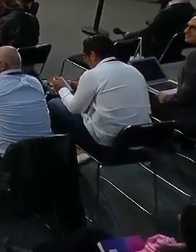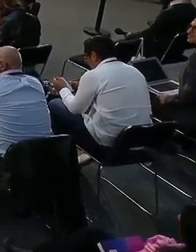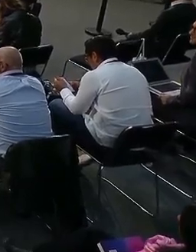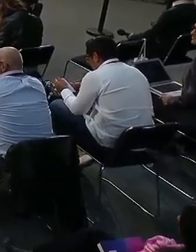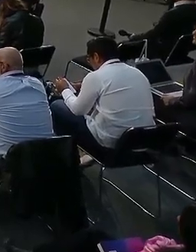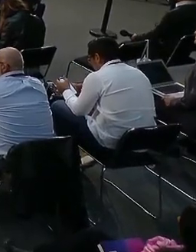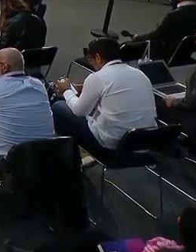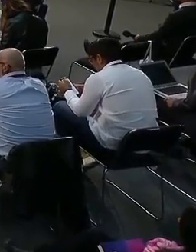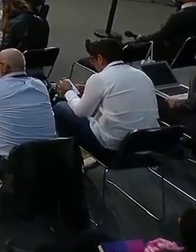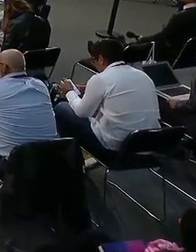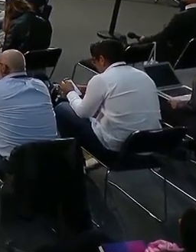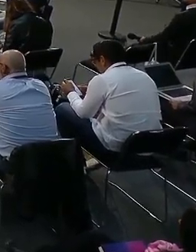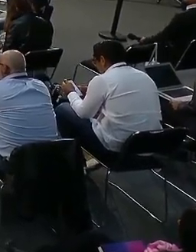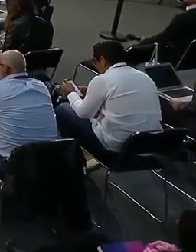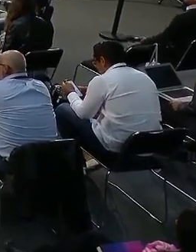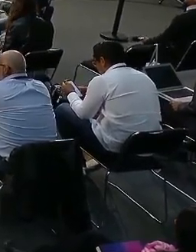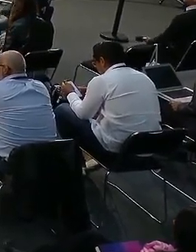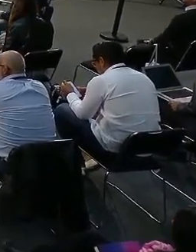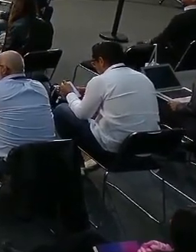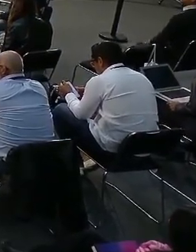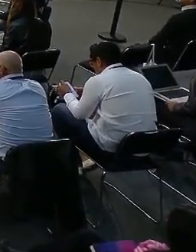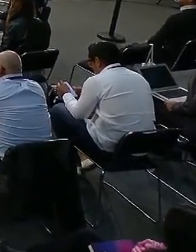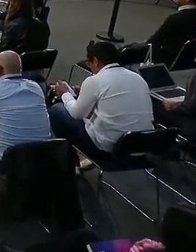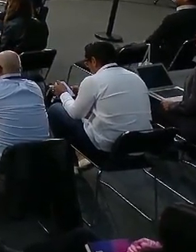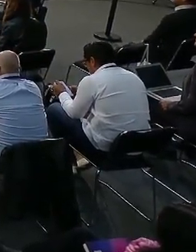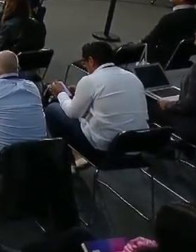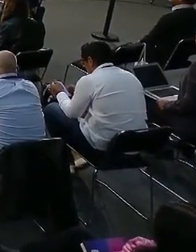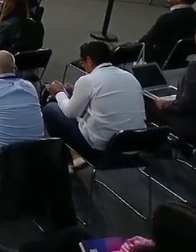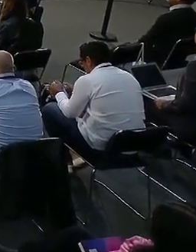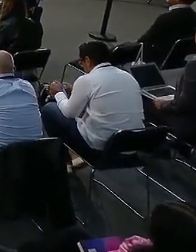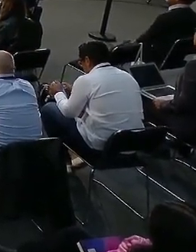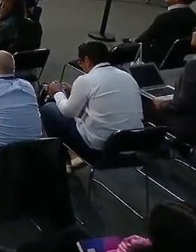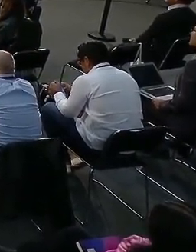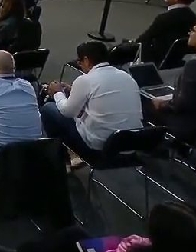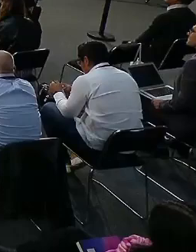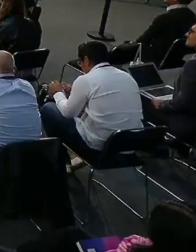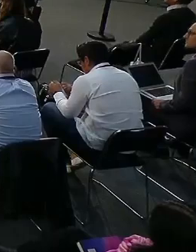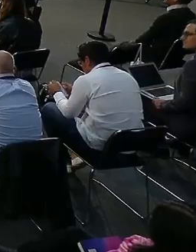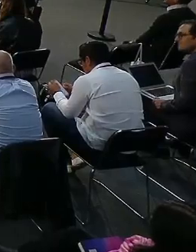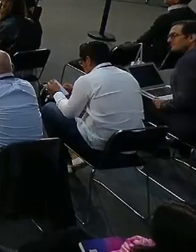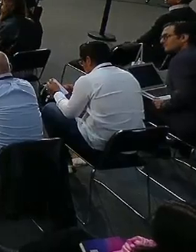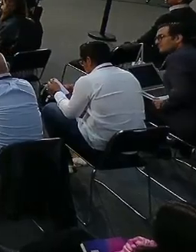Ahí vamos a llegar, ¿ya? Nos faltan 10 minutos.